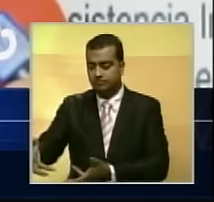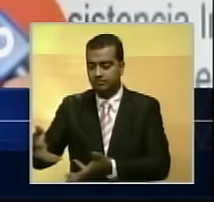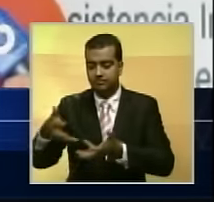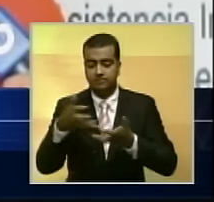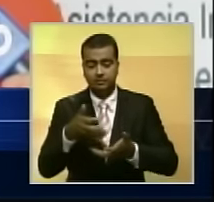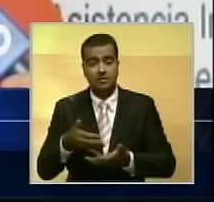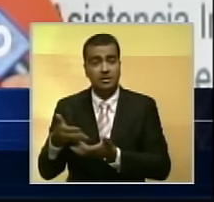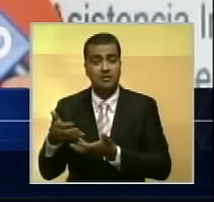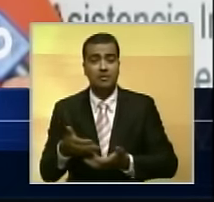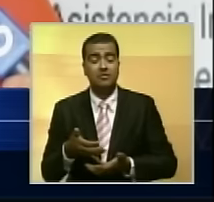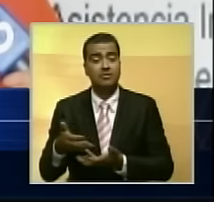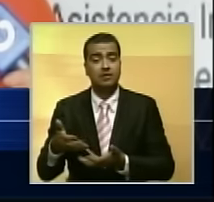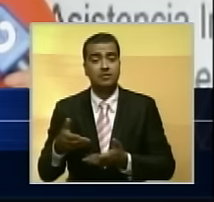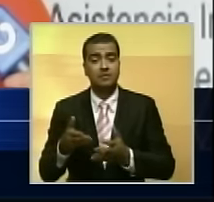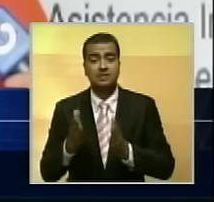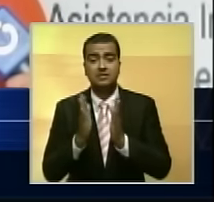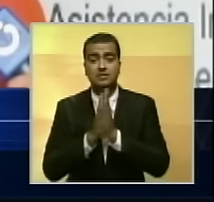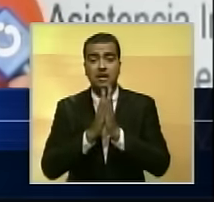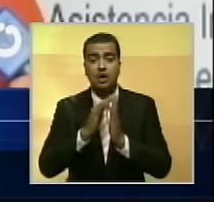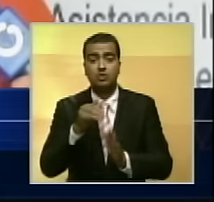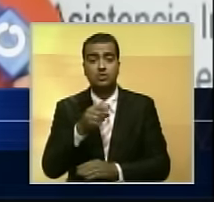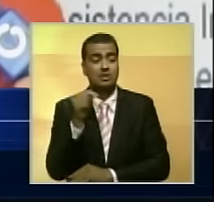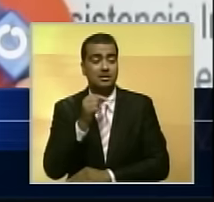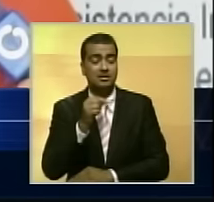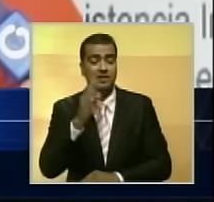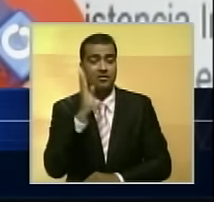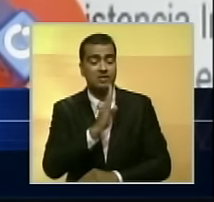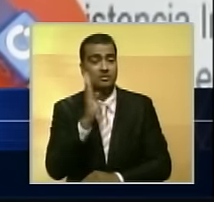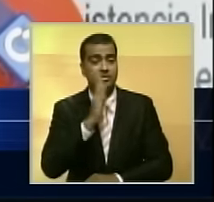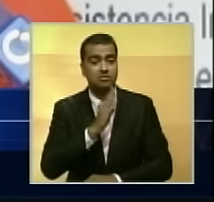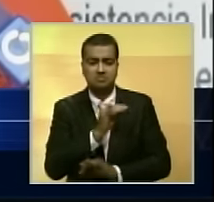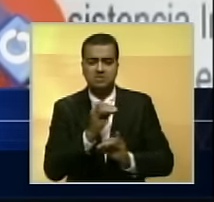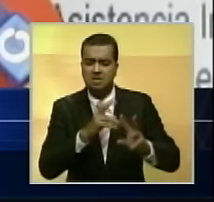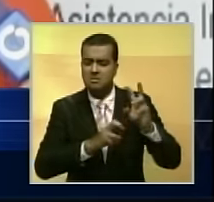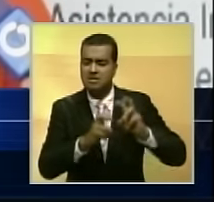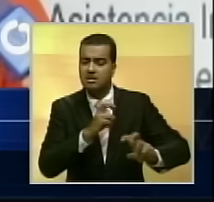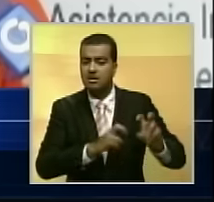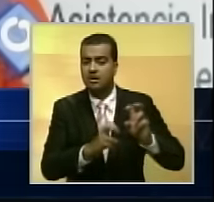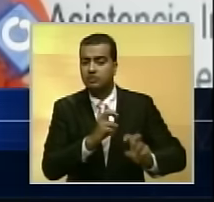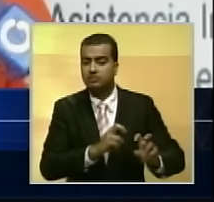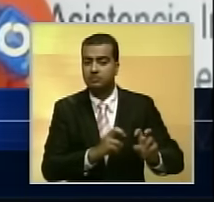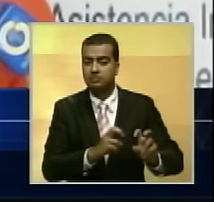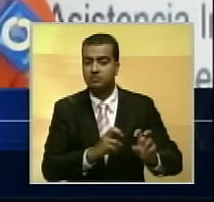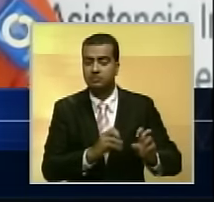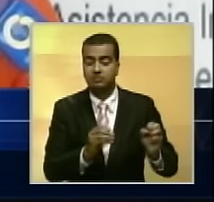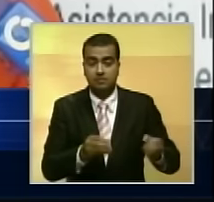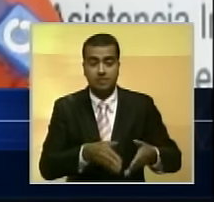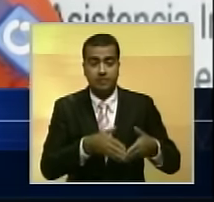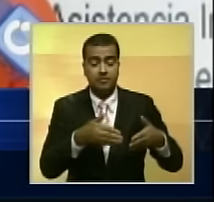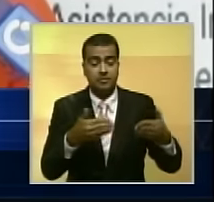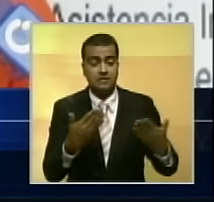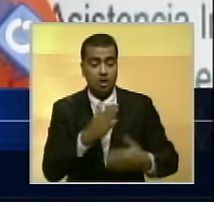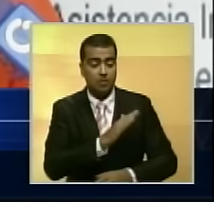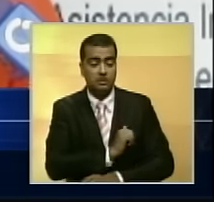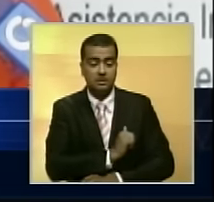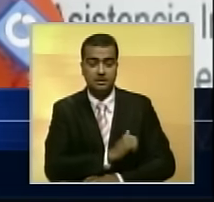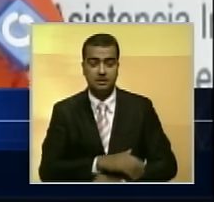en lo que es el vertedero de San Josecito. Allí pues ya se mantiene una investigación que se apertura por parte del director del